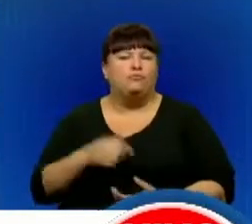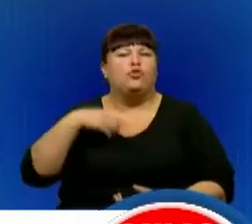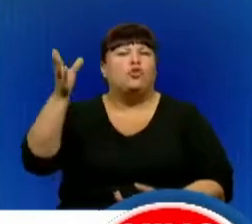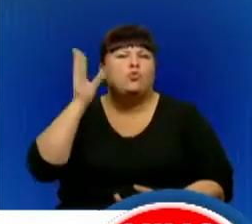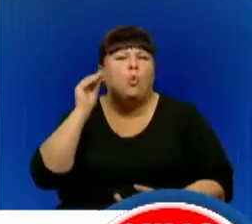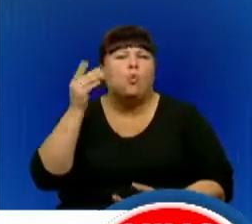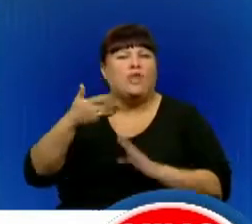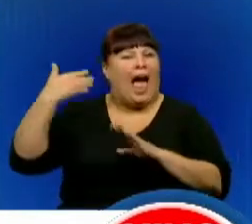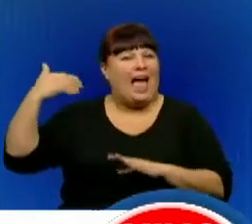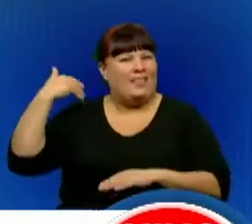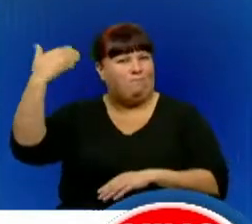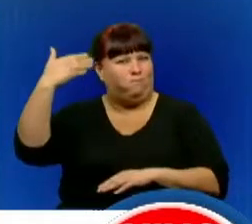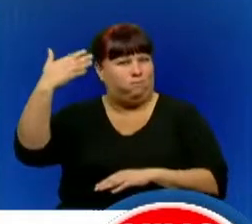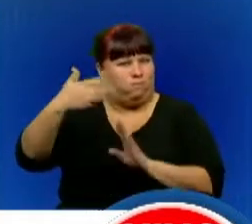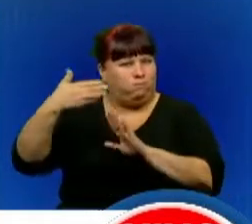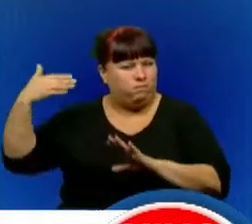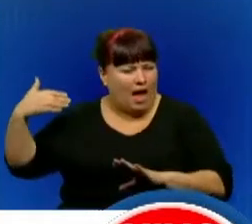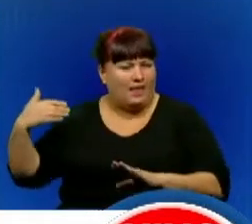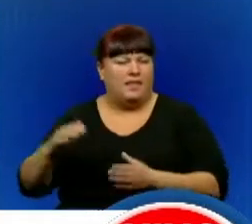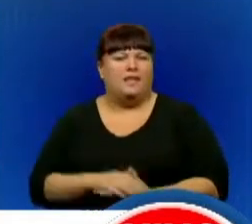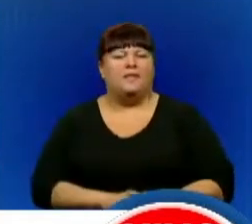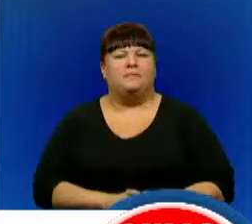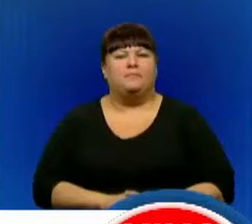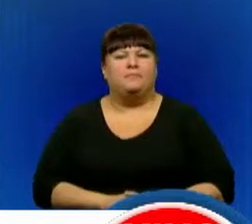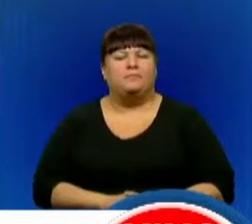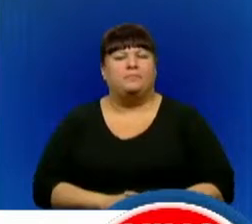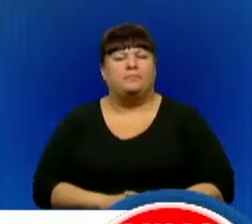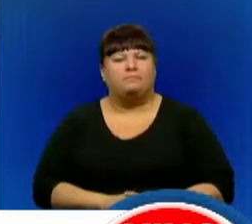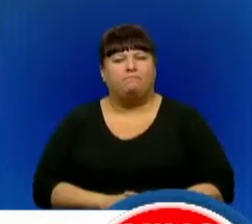escuchar quienes me precedieron en el uso de la palabra,